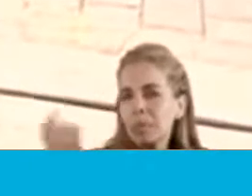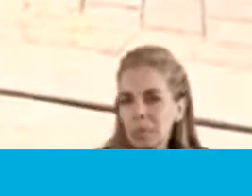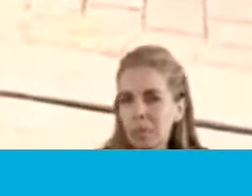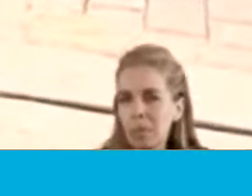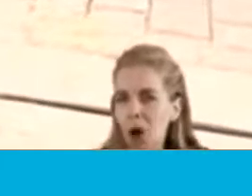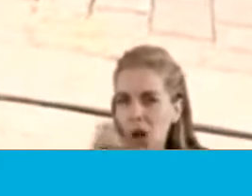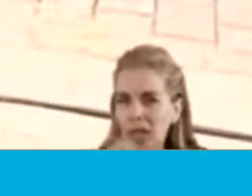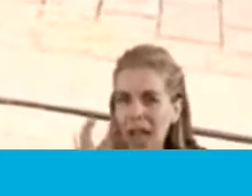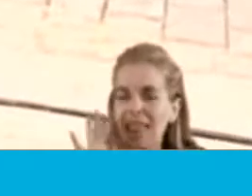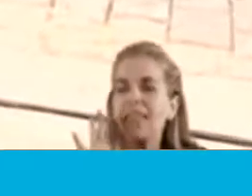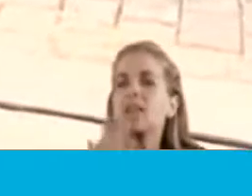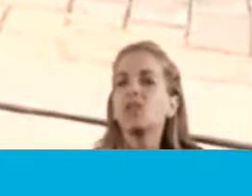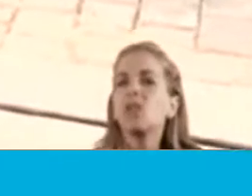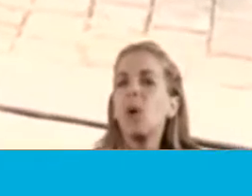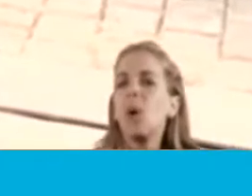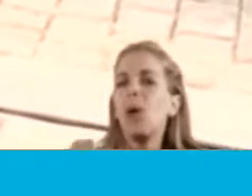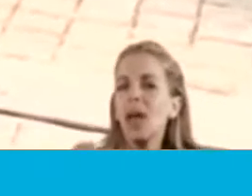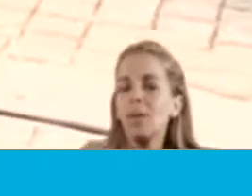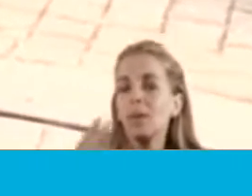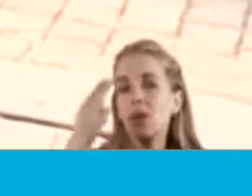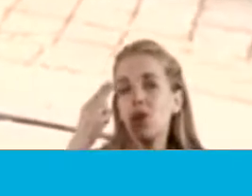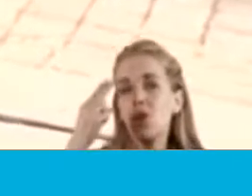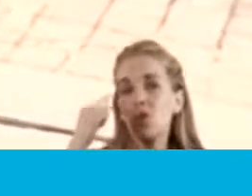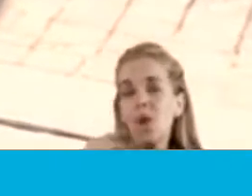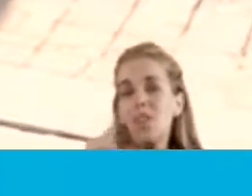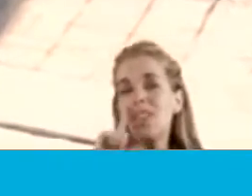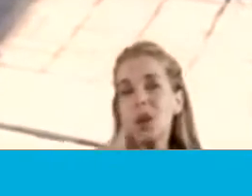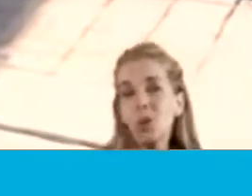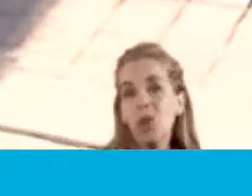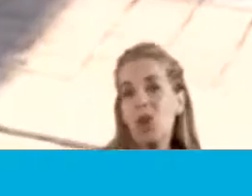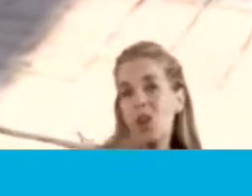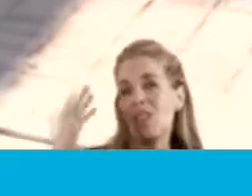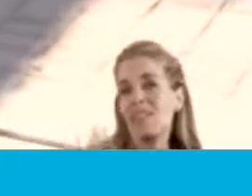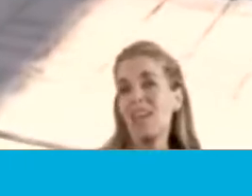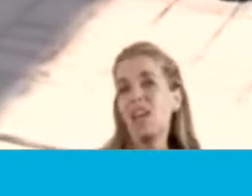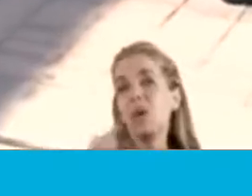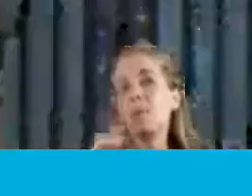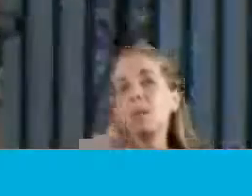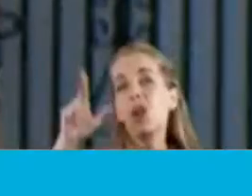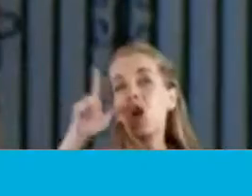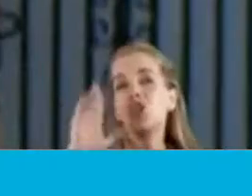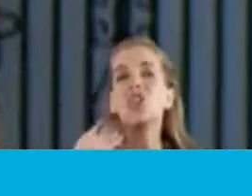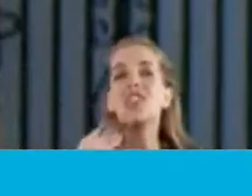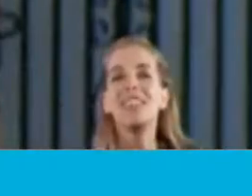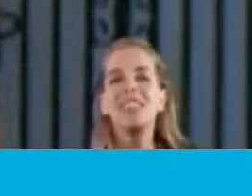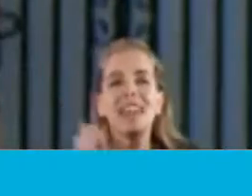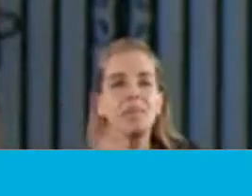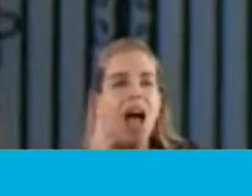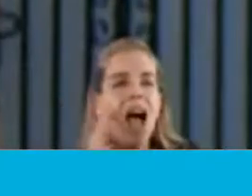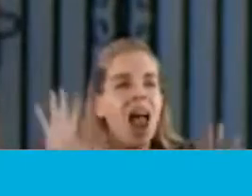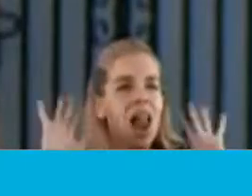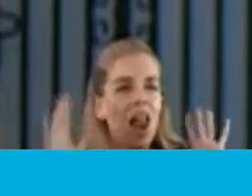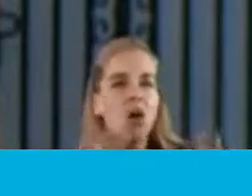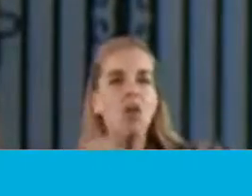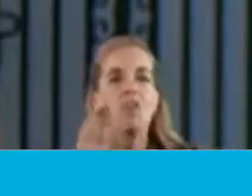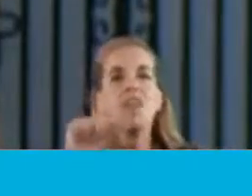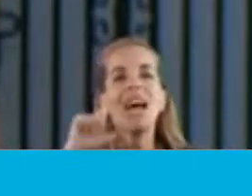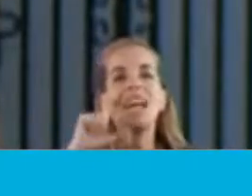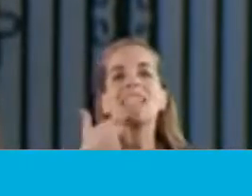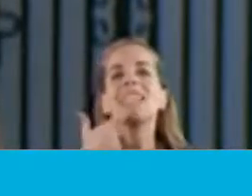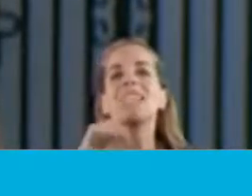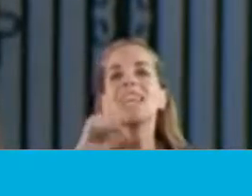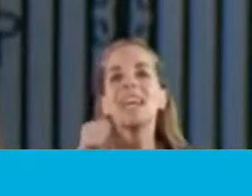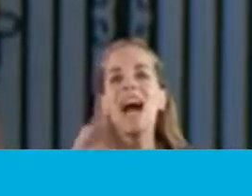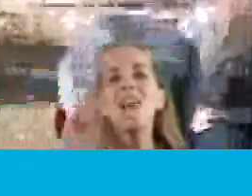sobre aquella jornada del 9 de julio de 1816. Cuando Francisca Bazán, dueña